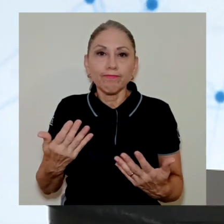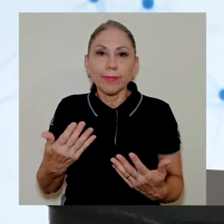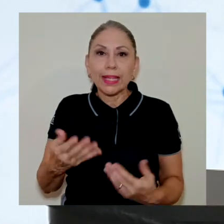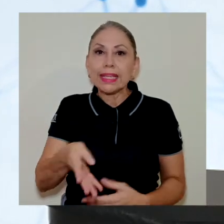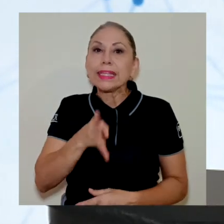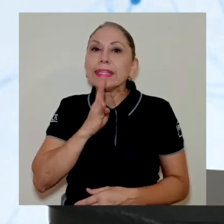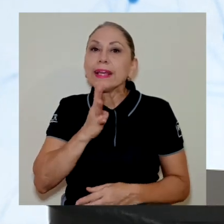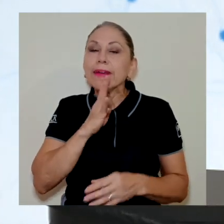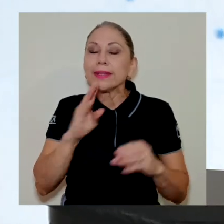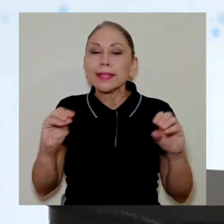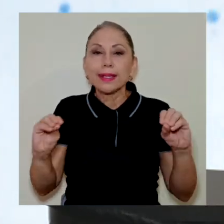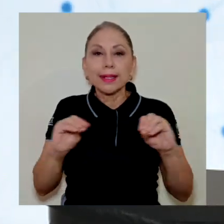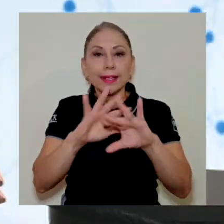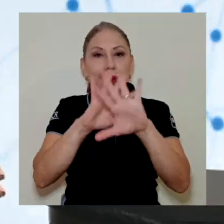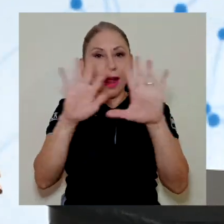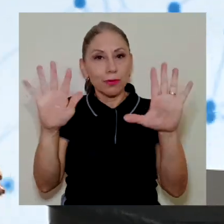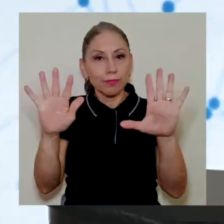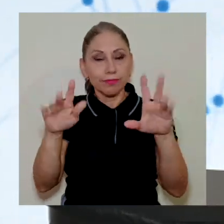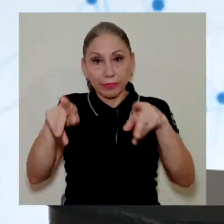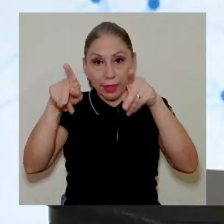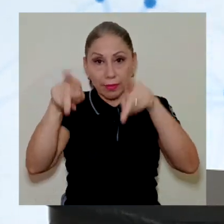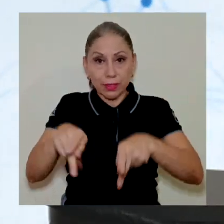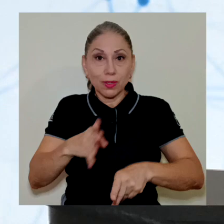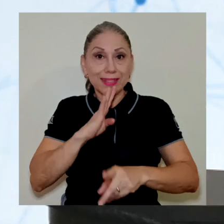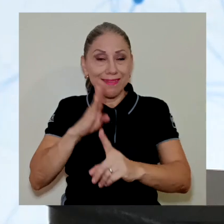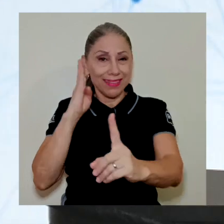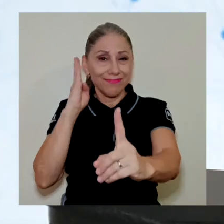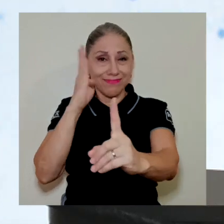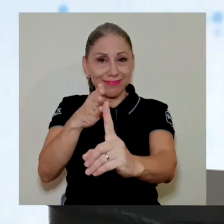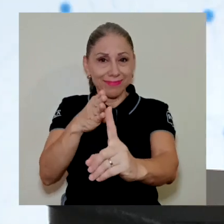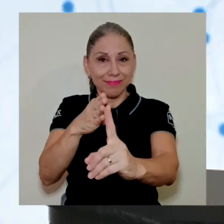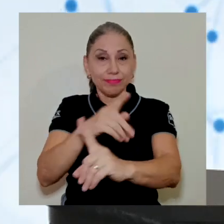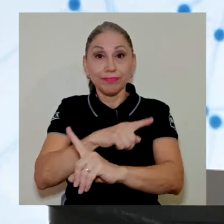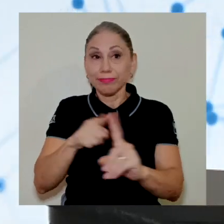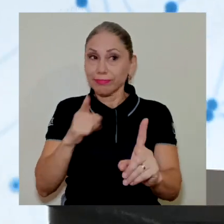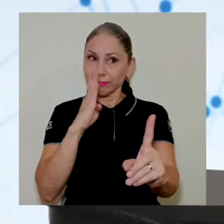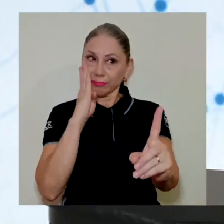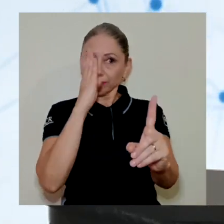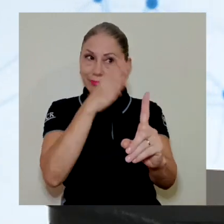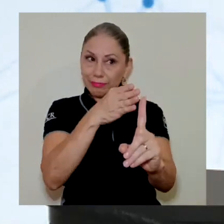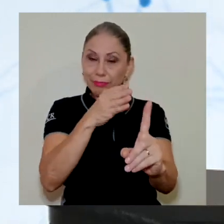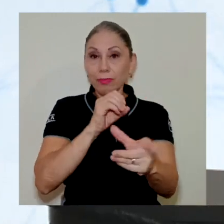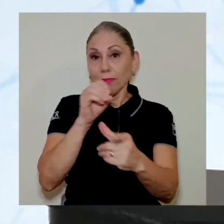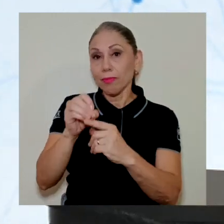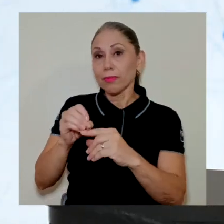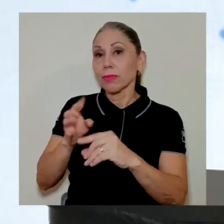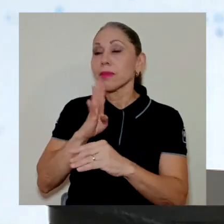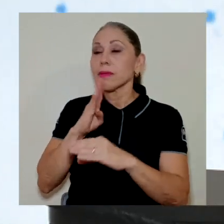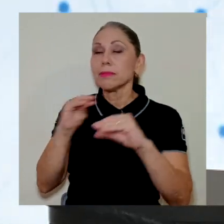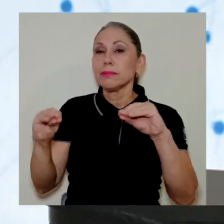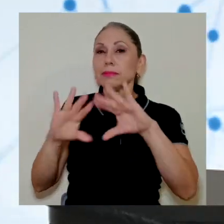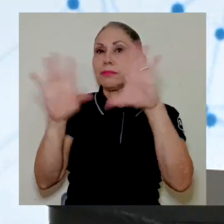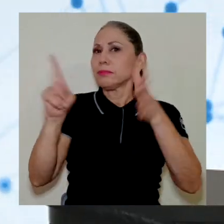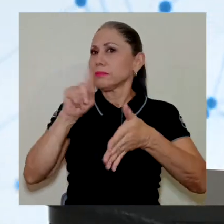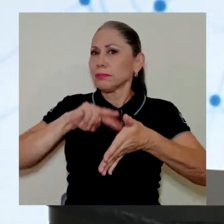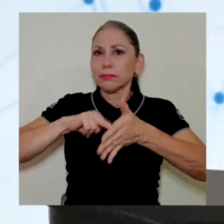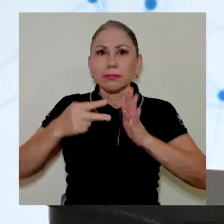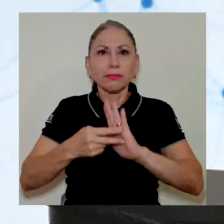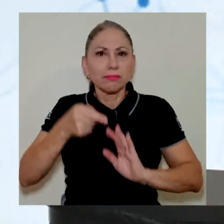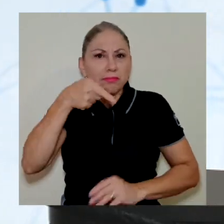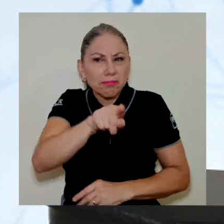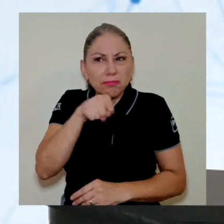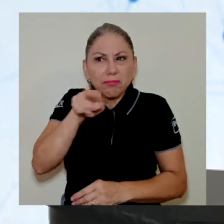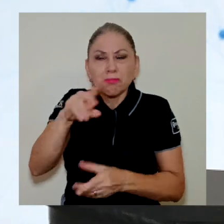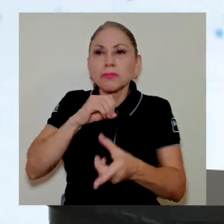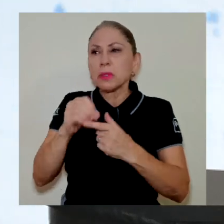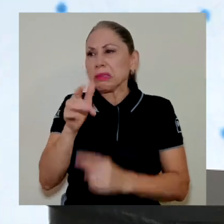que te hablen claro, ¿verdad?, y que sean directas las personas, pero el ser directo y el hablar claro no significa ser violento, ridiculizar a